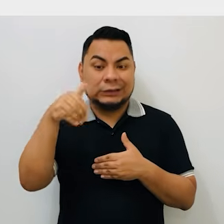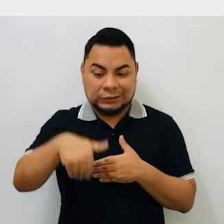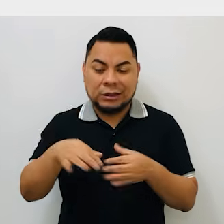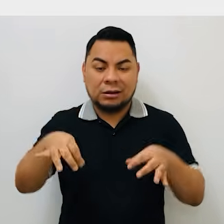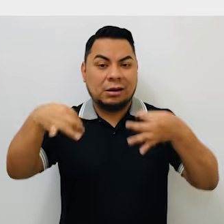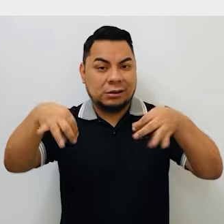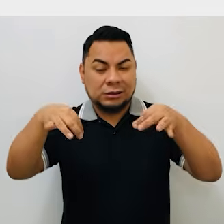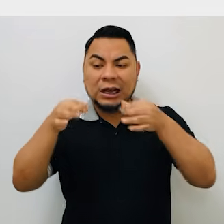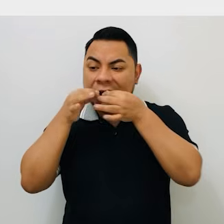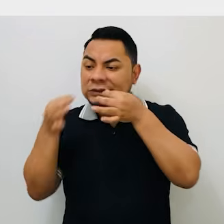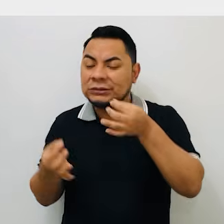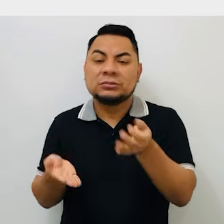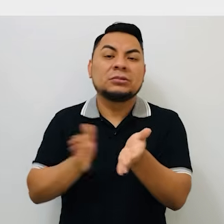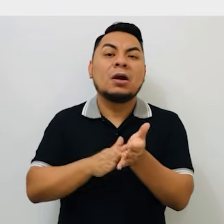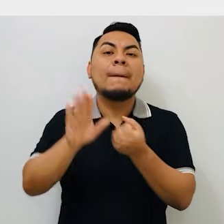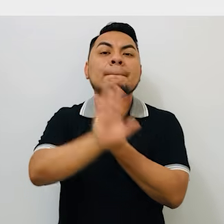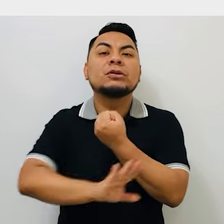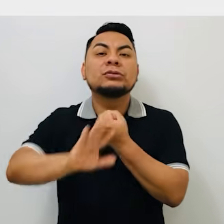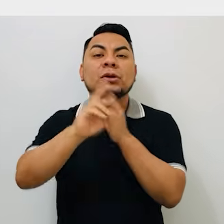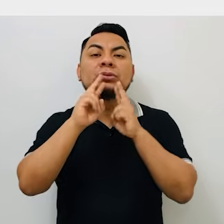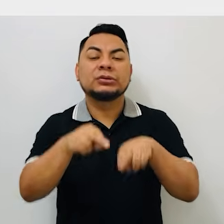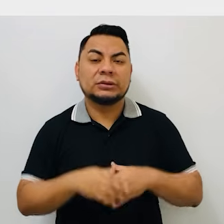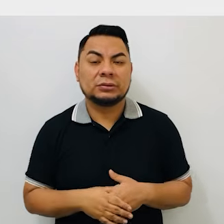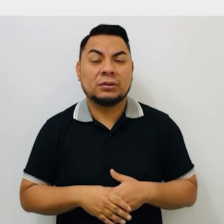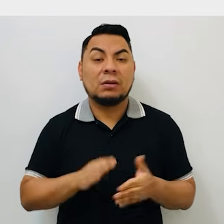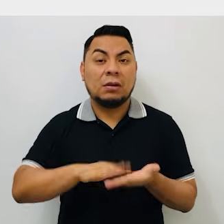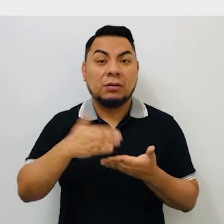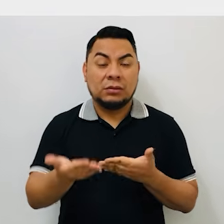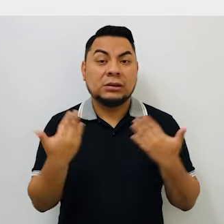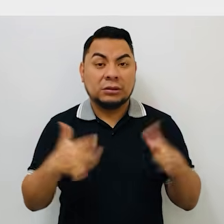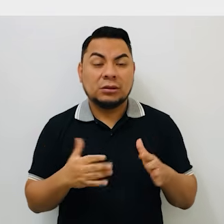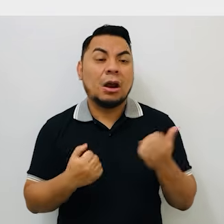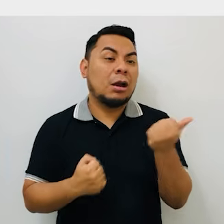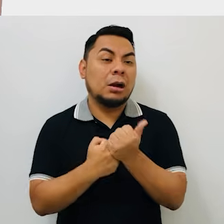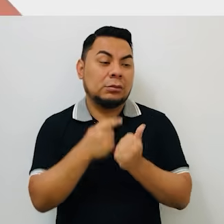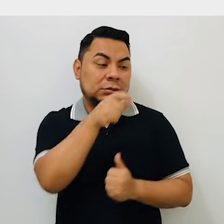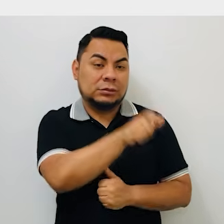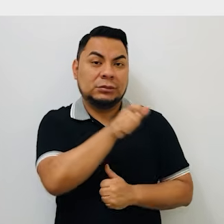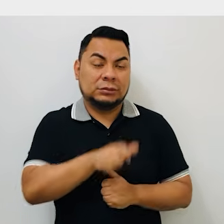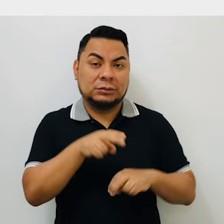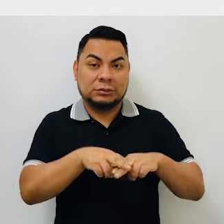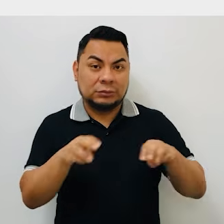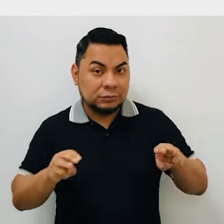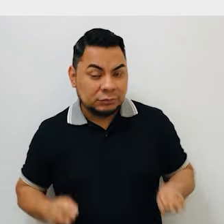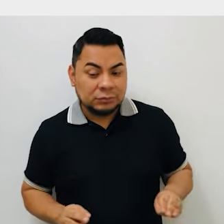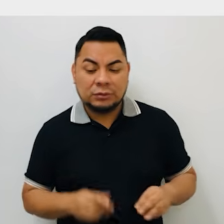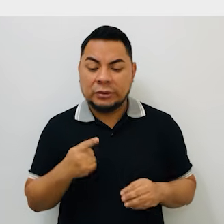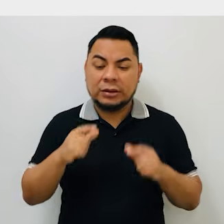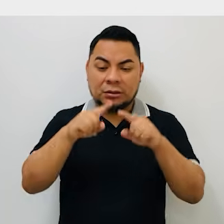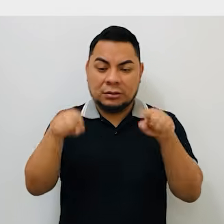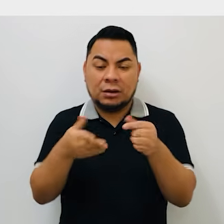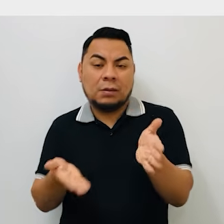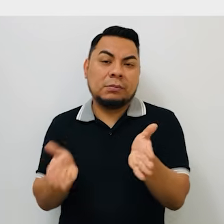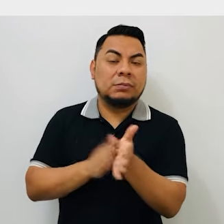C, las láminas para protección de resultados. Luego, con apoyo de los demás miembros de mesa,